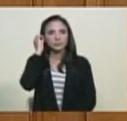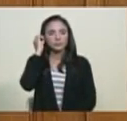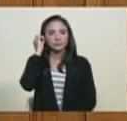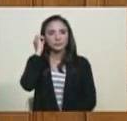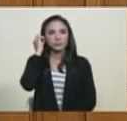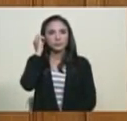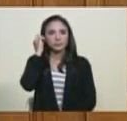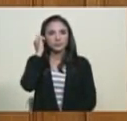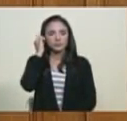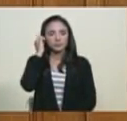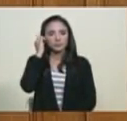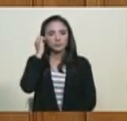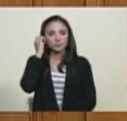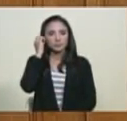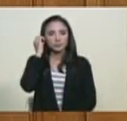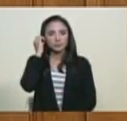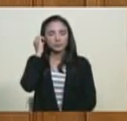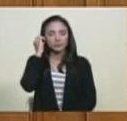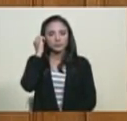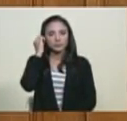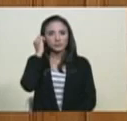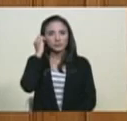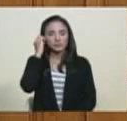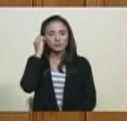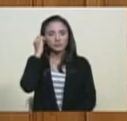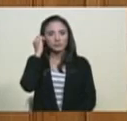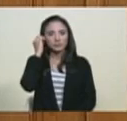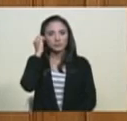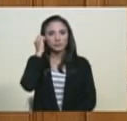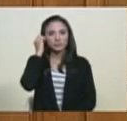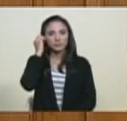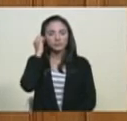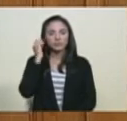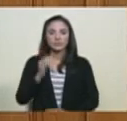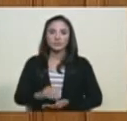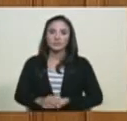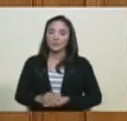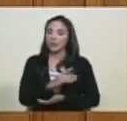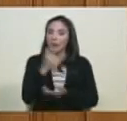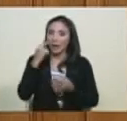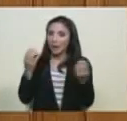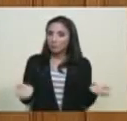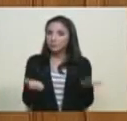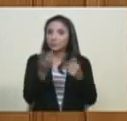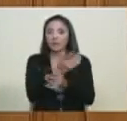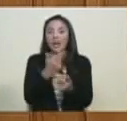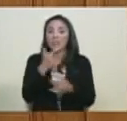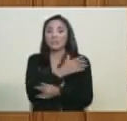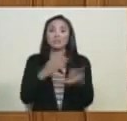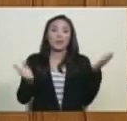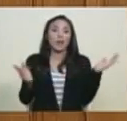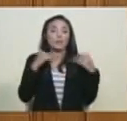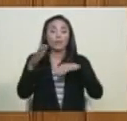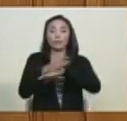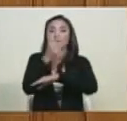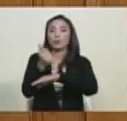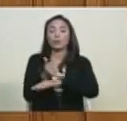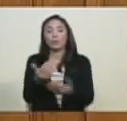valga la expresión venezolana que voy a usar y caraqueña, en la condena le echan el carro a toda la oposición.